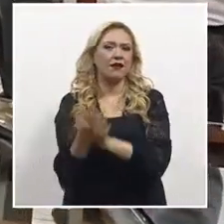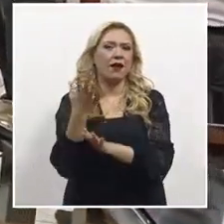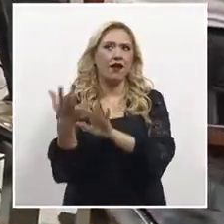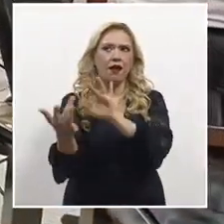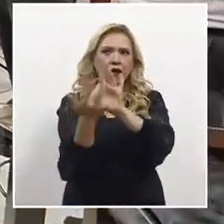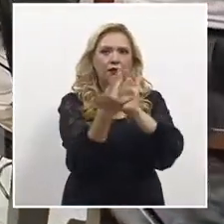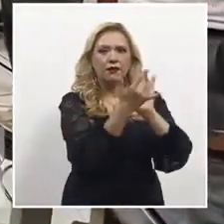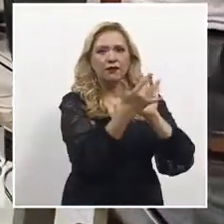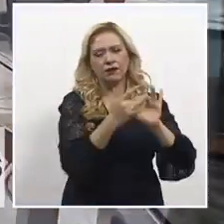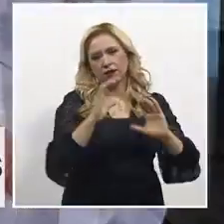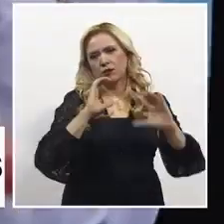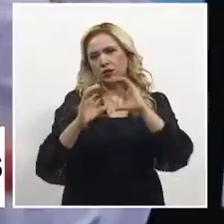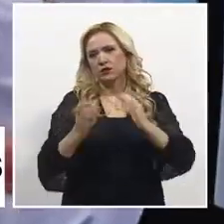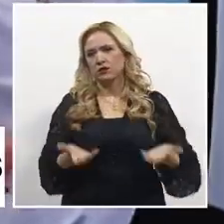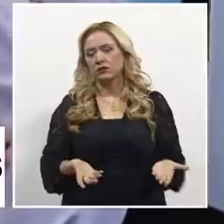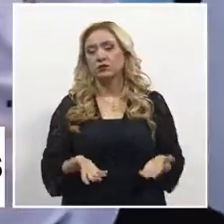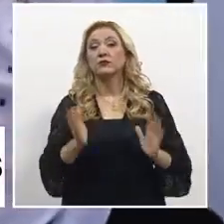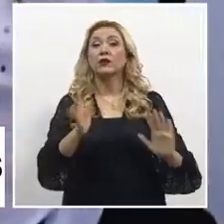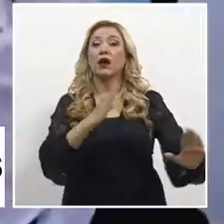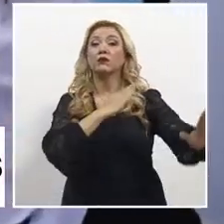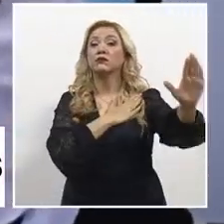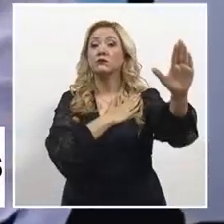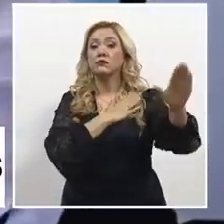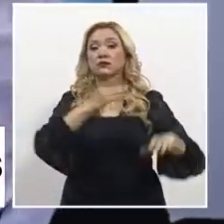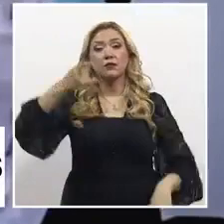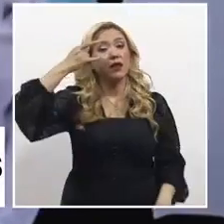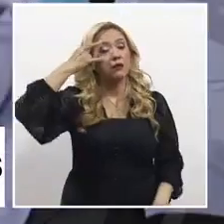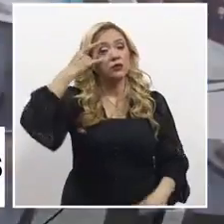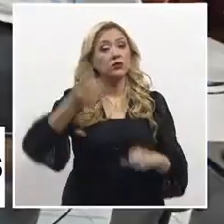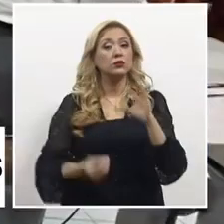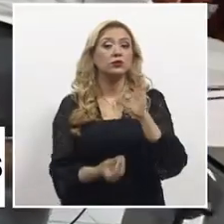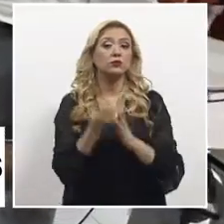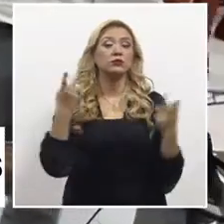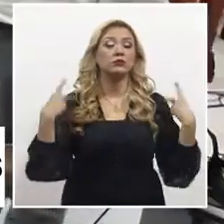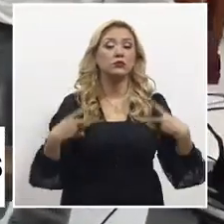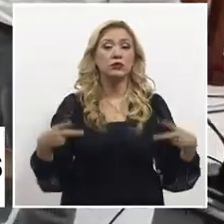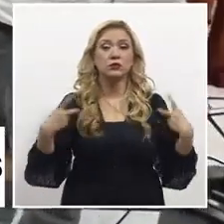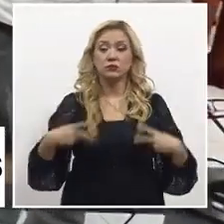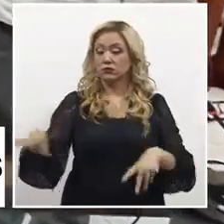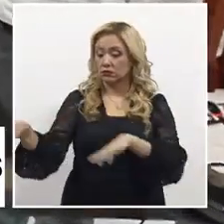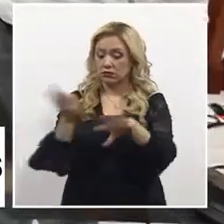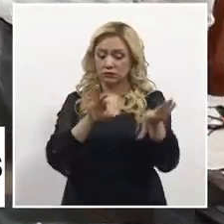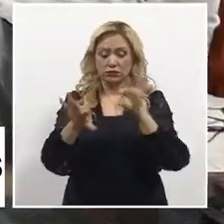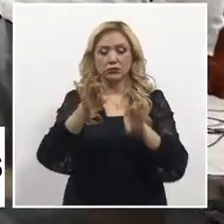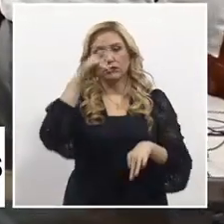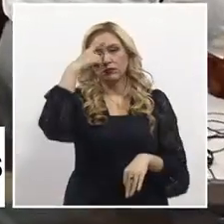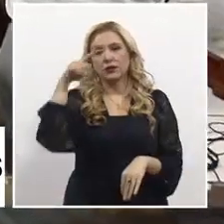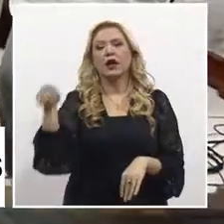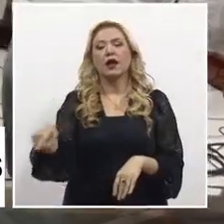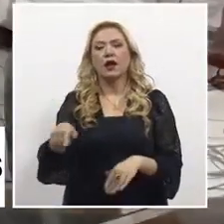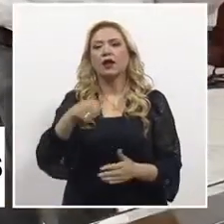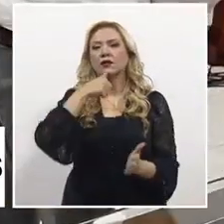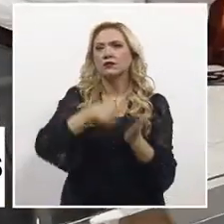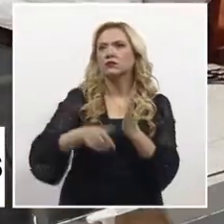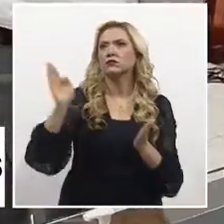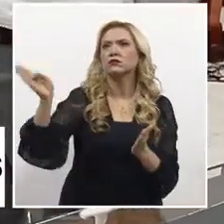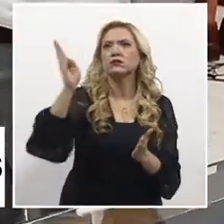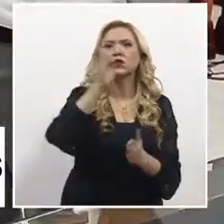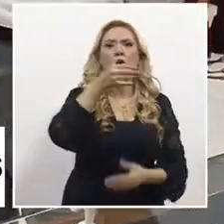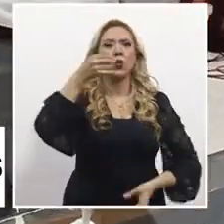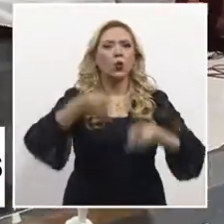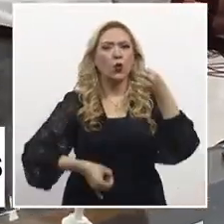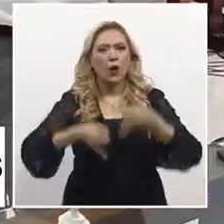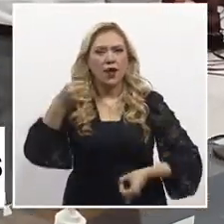protesta ante el Pleno del Consejo de la Judicatura de Campeche las personas seleccionadas como actuarios y notificadores de los juzgados de